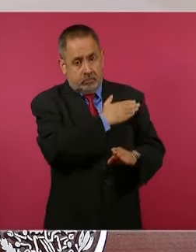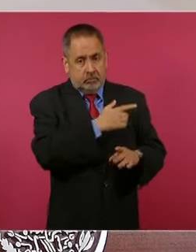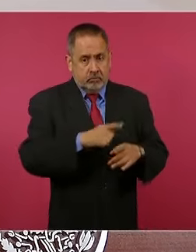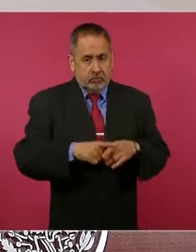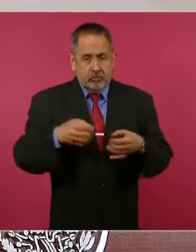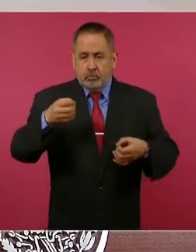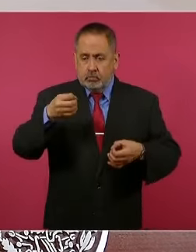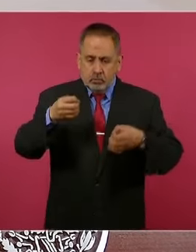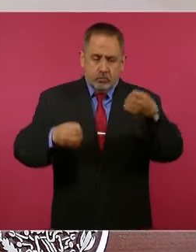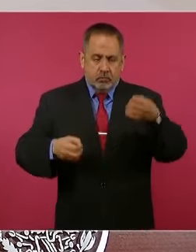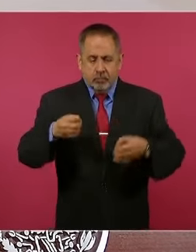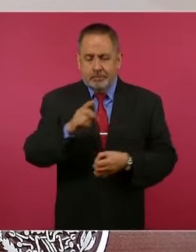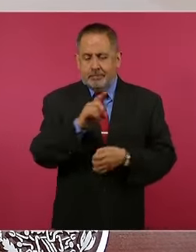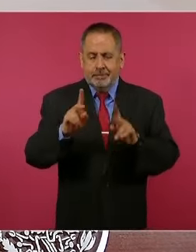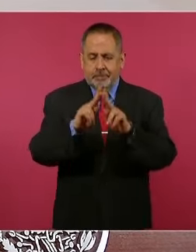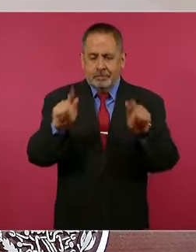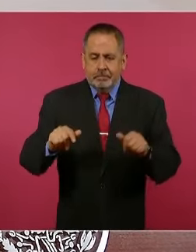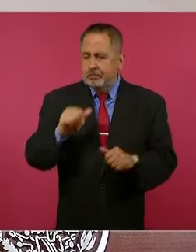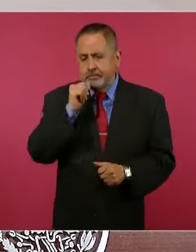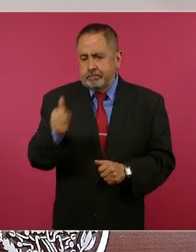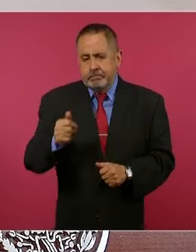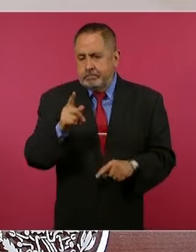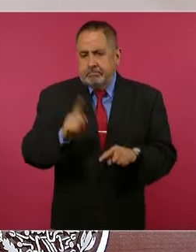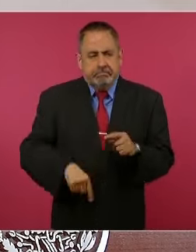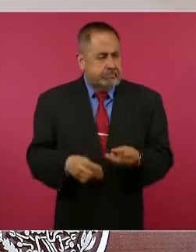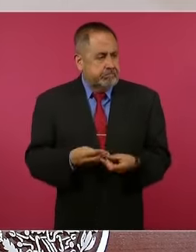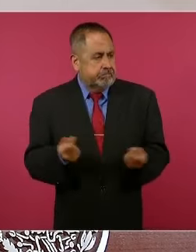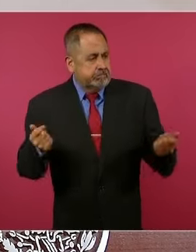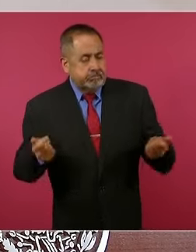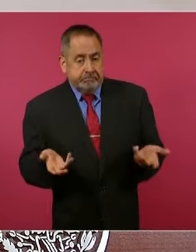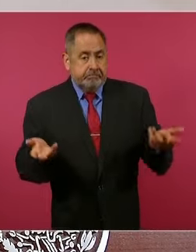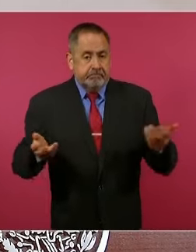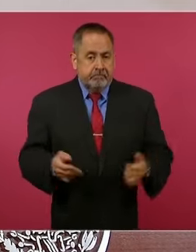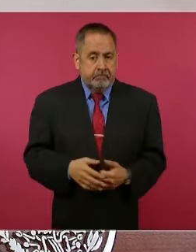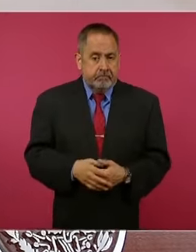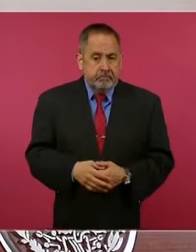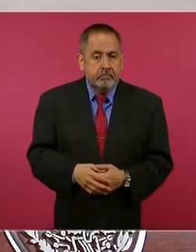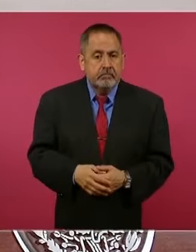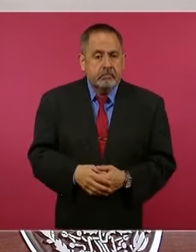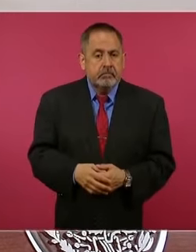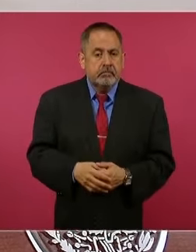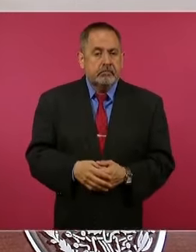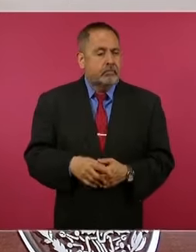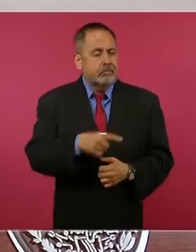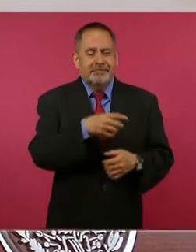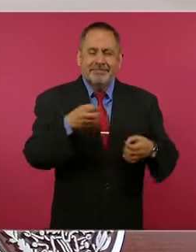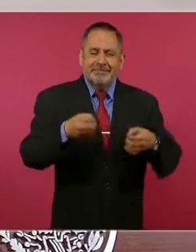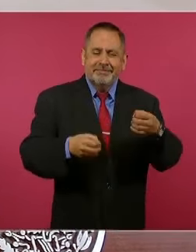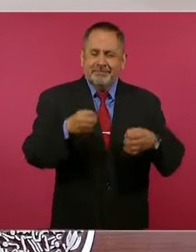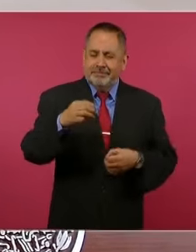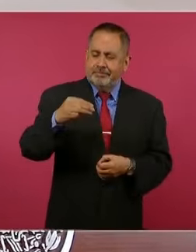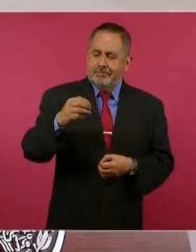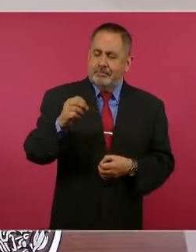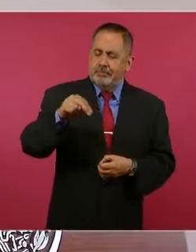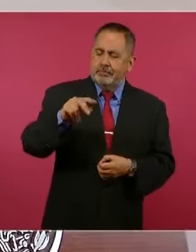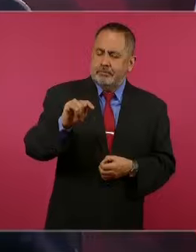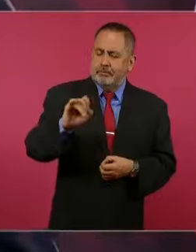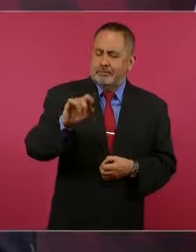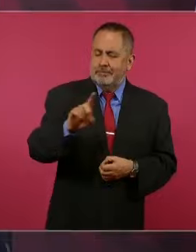jueces de paz no es el juez monti elito de